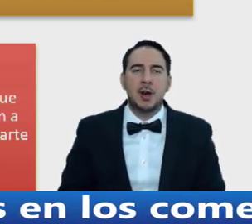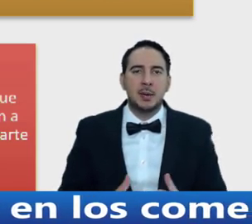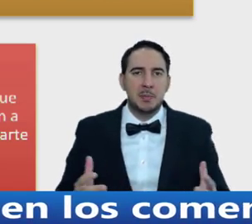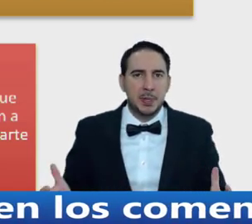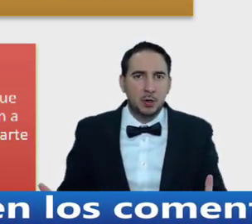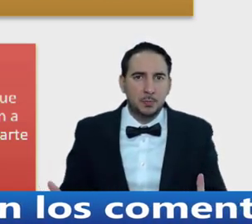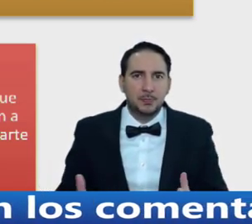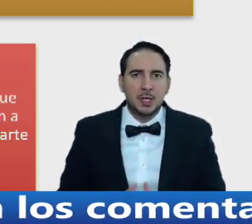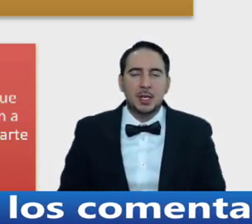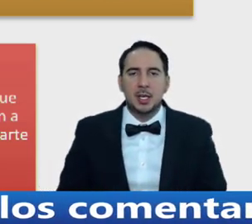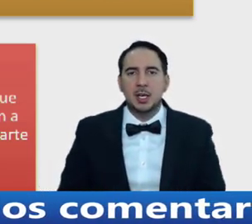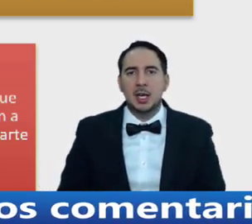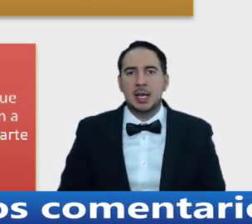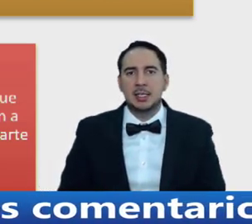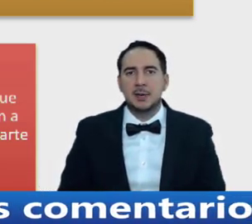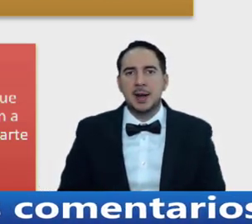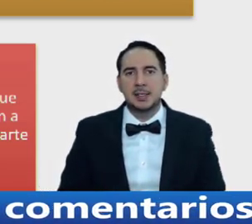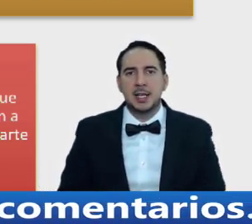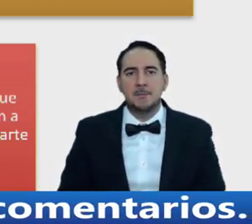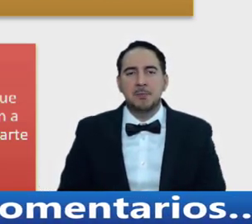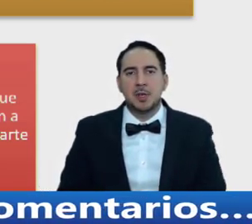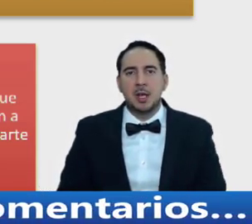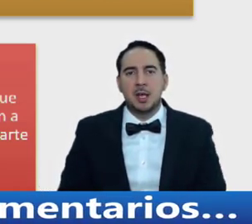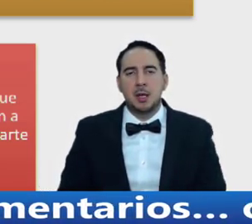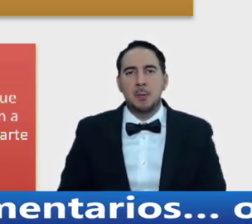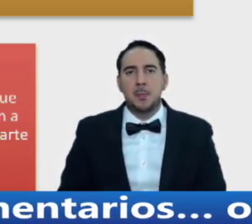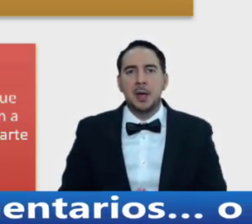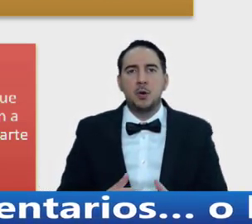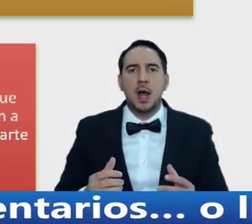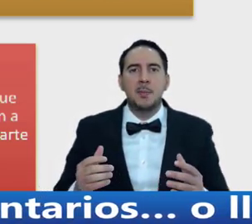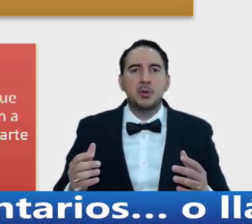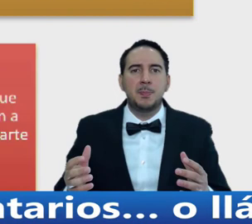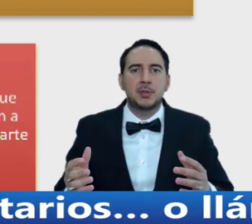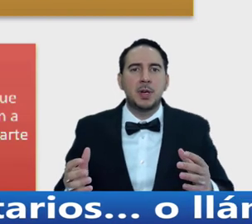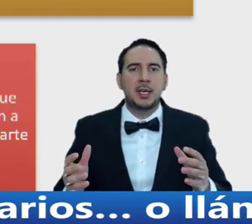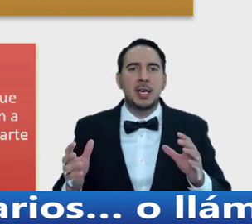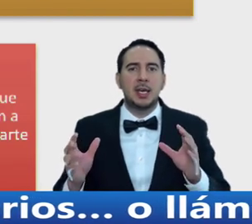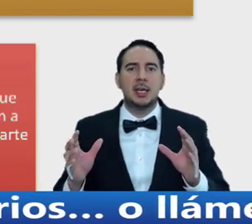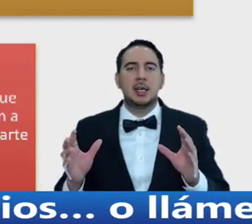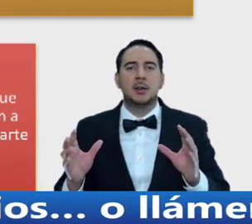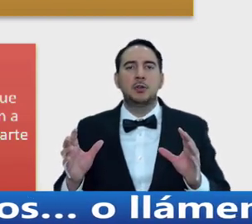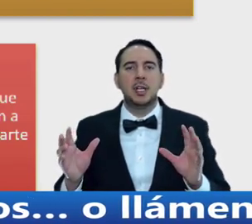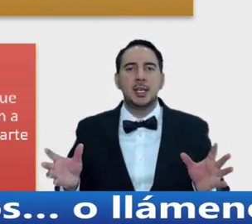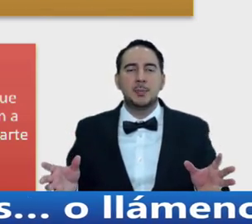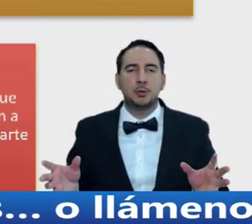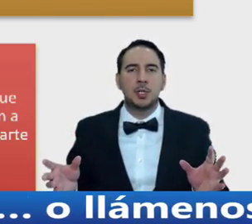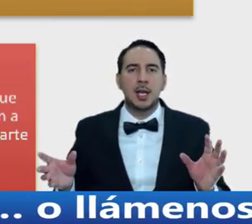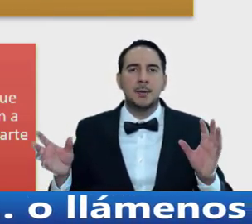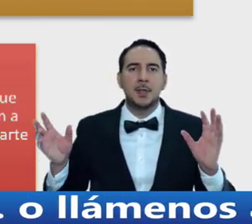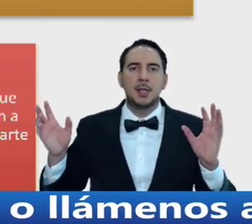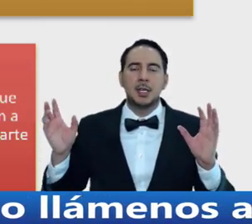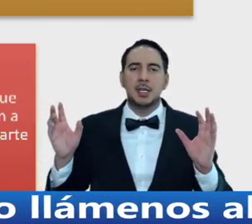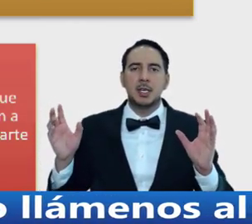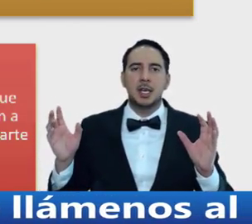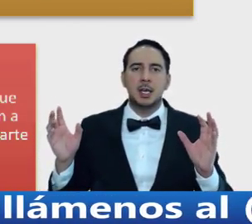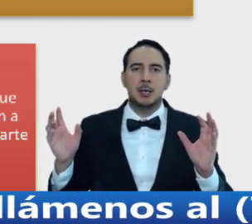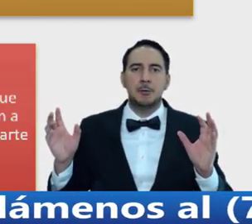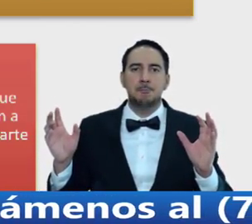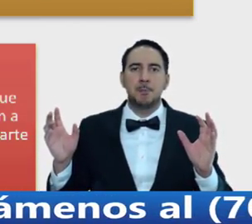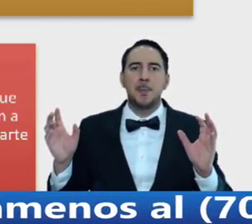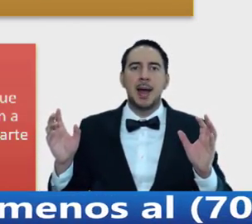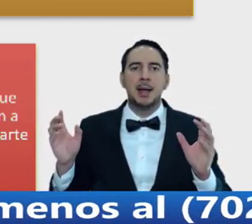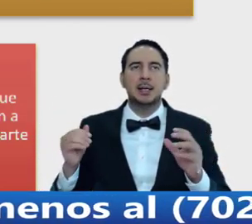que fue la que me inspiró a hacer real estate, pero hay muchas personas que no tienen esa oportunidad y